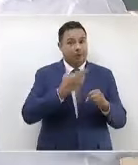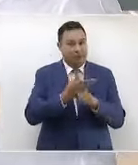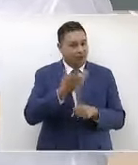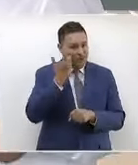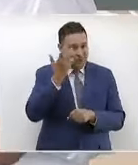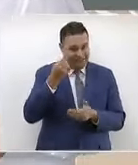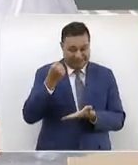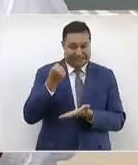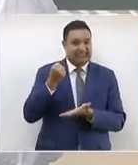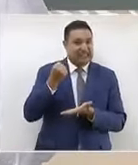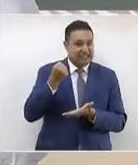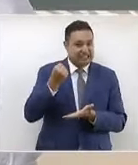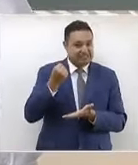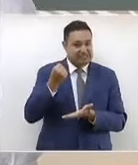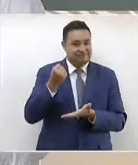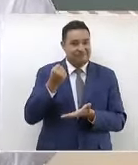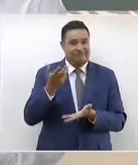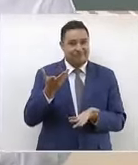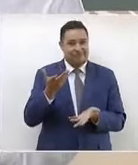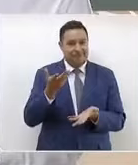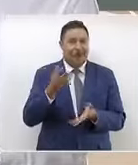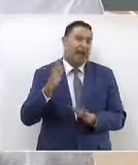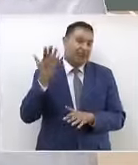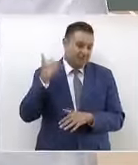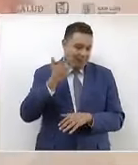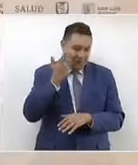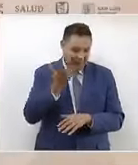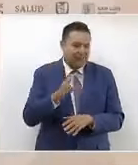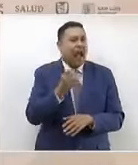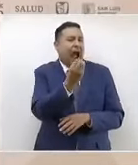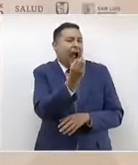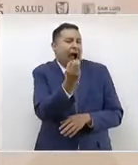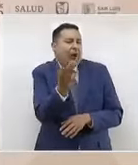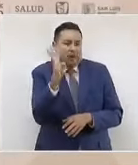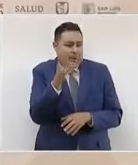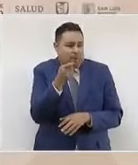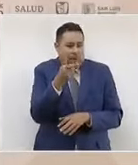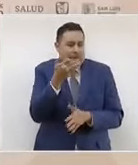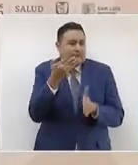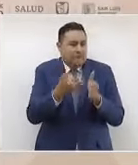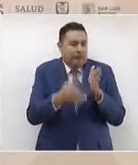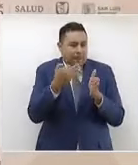soltar, o no querían, ya son poquitos los que faltan,